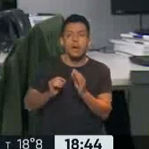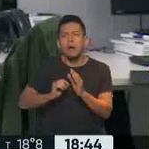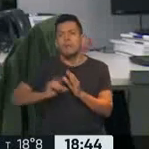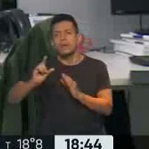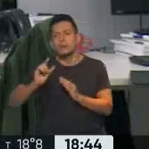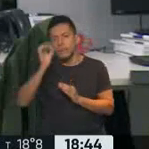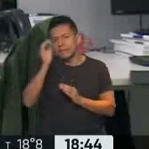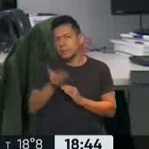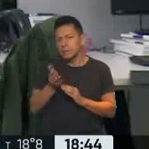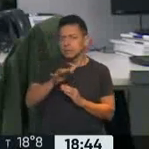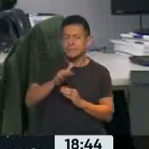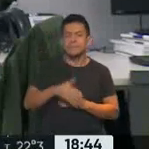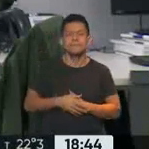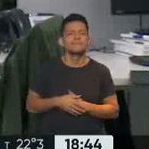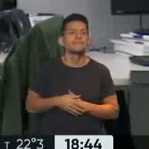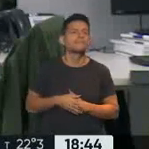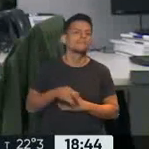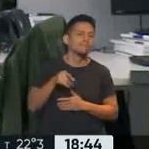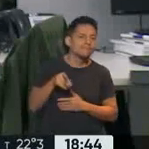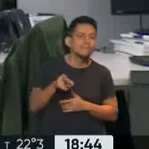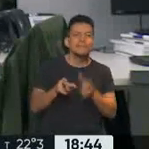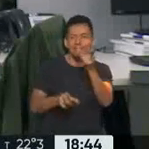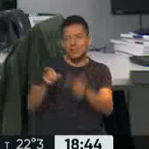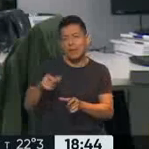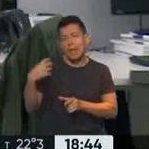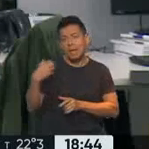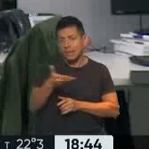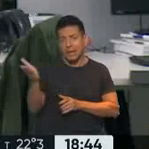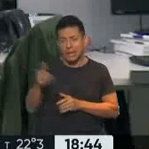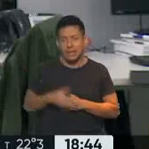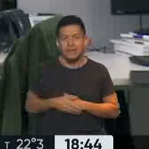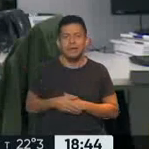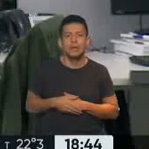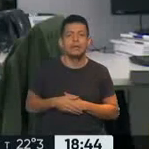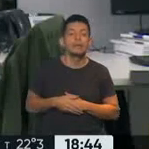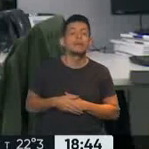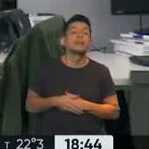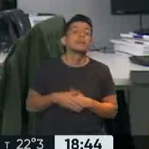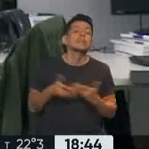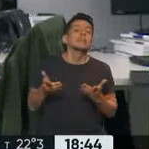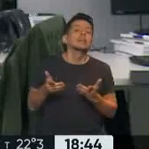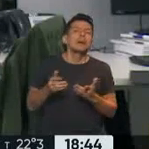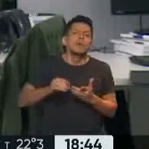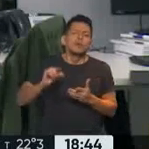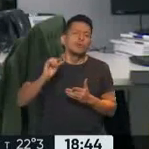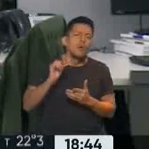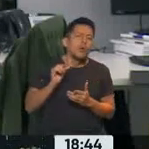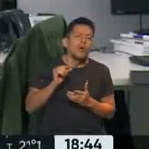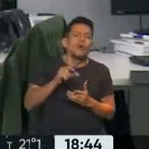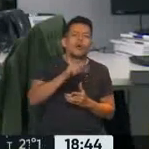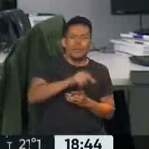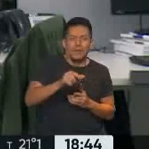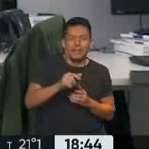del 20% para los usuarios en general. No tendrían aumento, tendrían un aumento muy mínimo los usuarios con